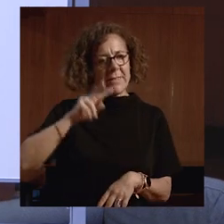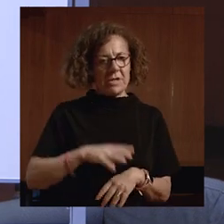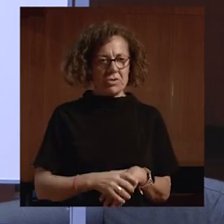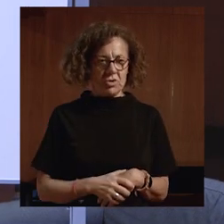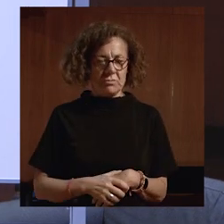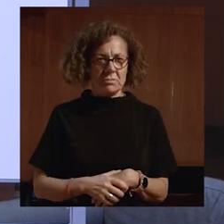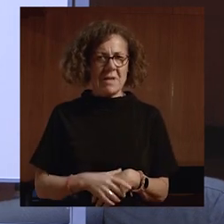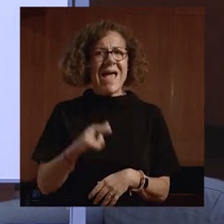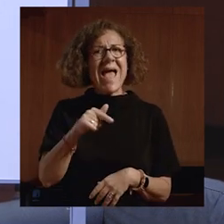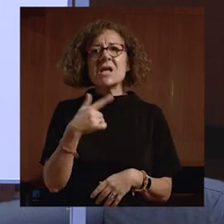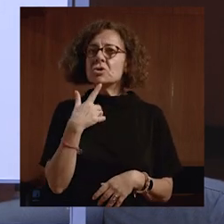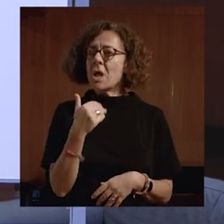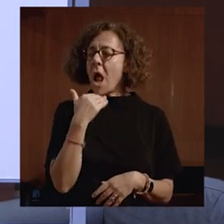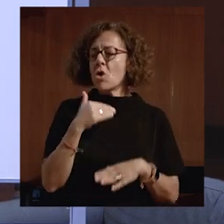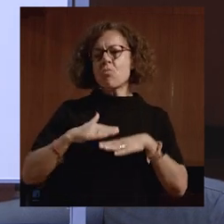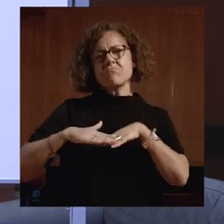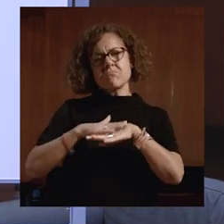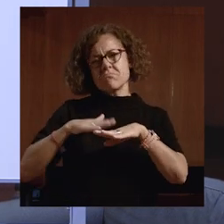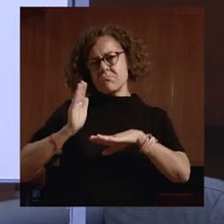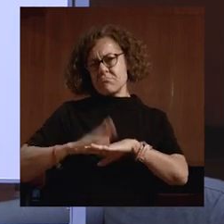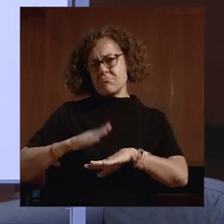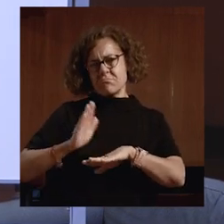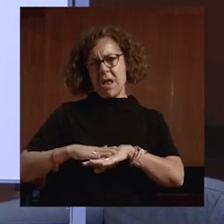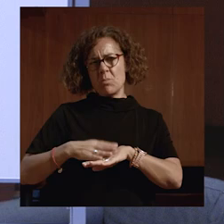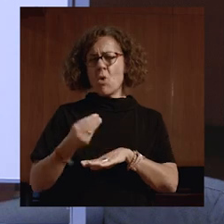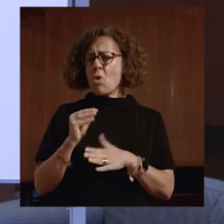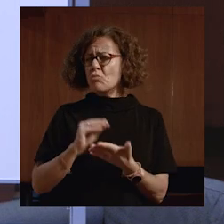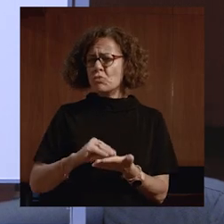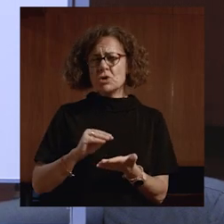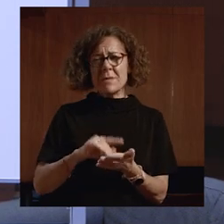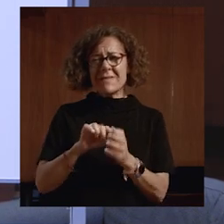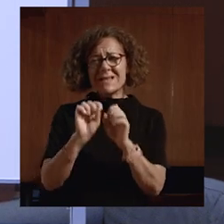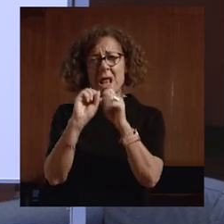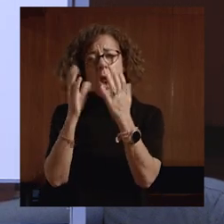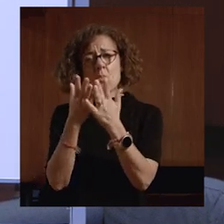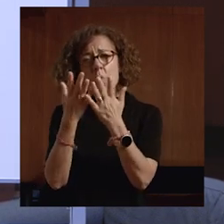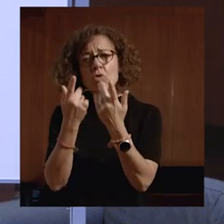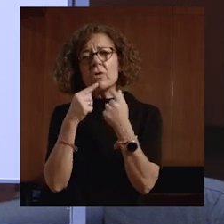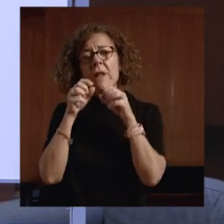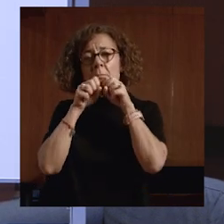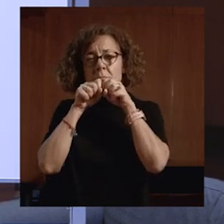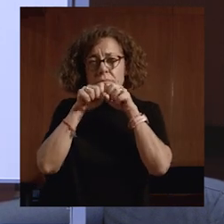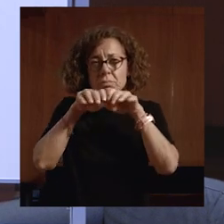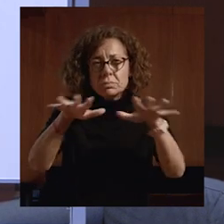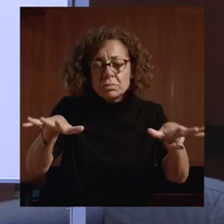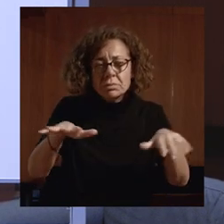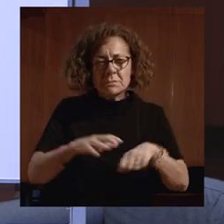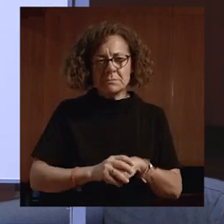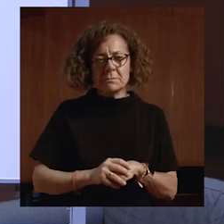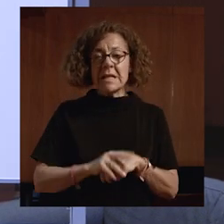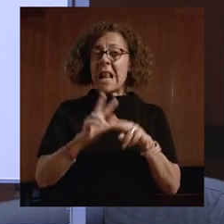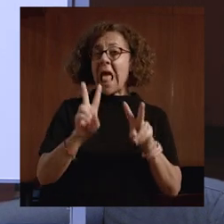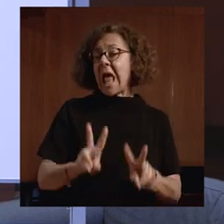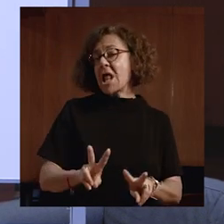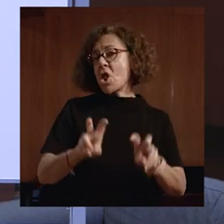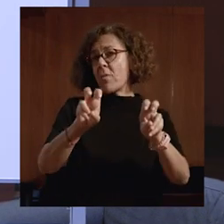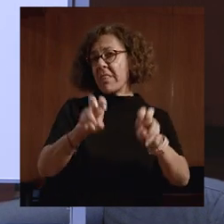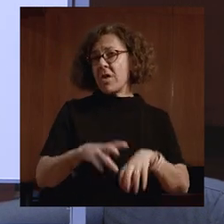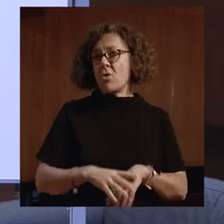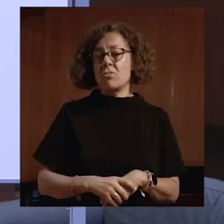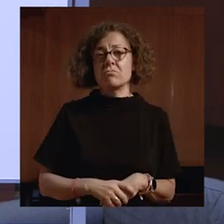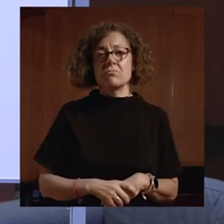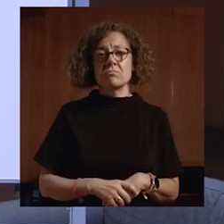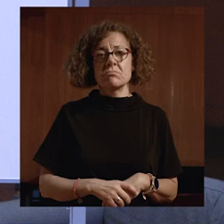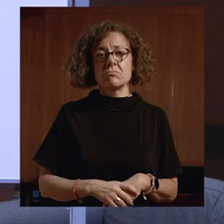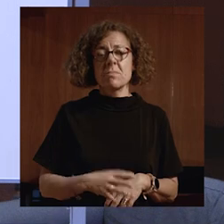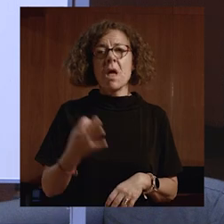un requisito mínimo y no se suele dar muchas veces en el mundo de la divulgación, de la innovación.